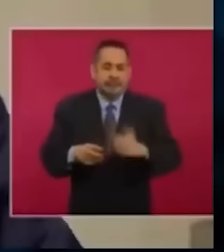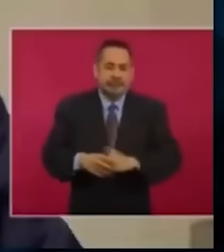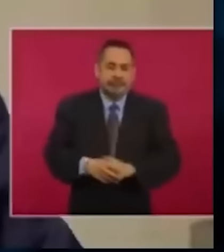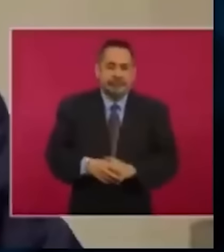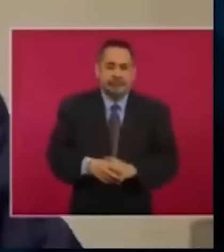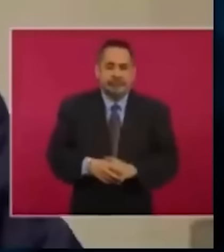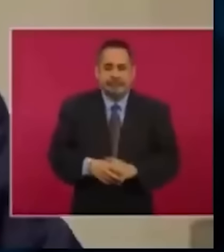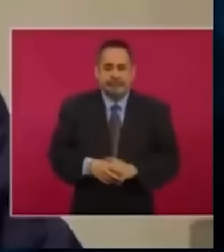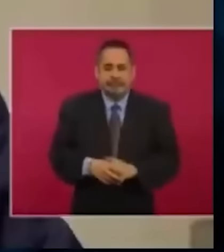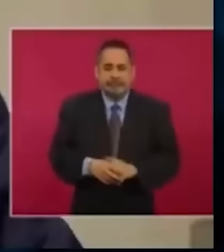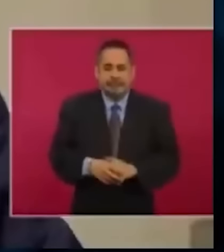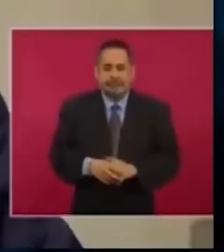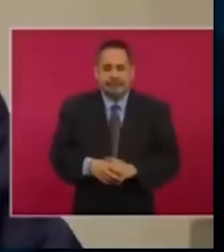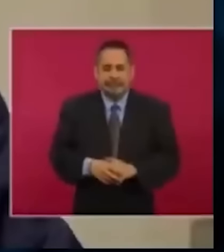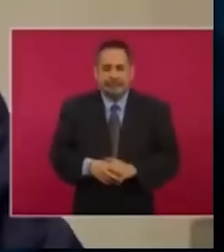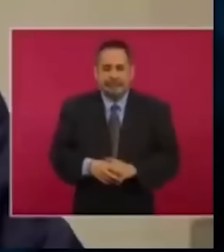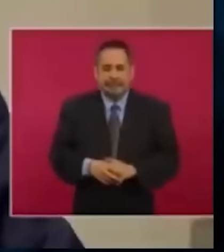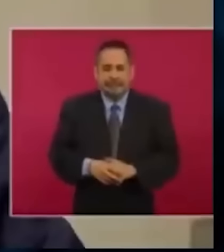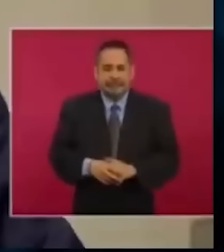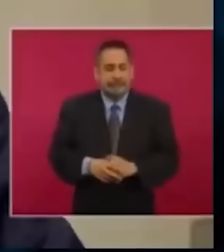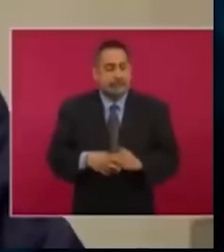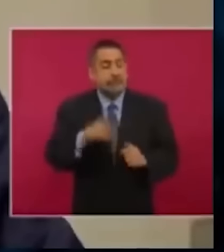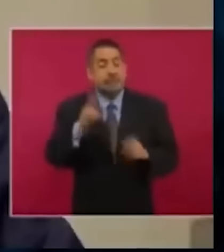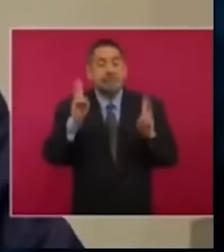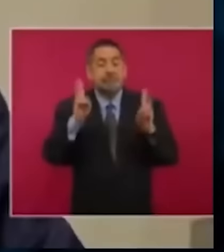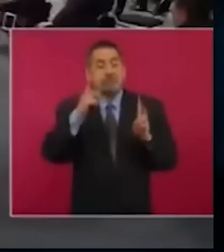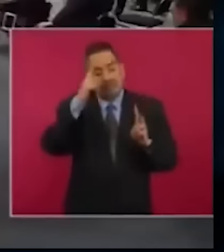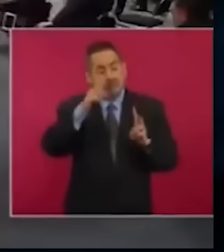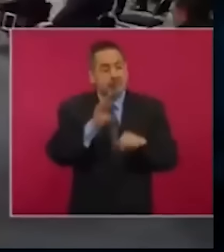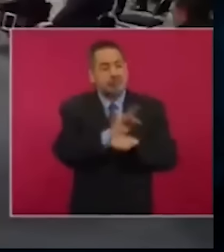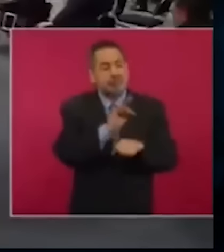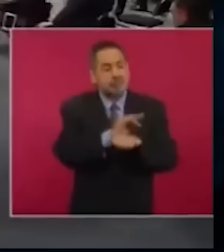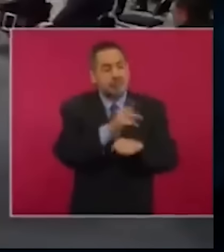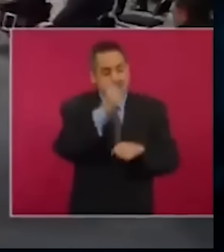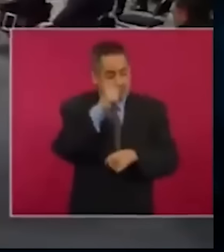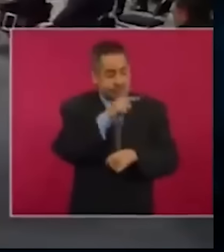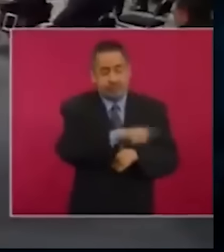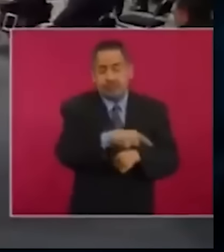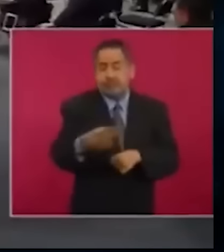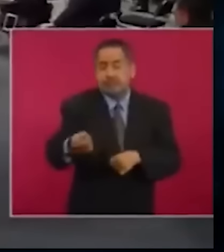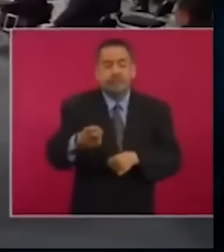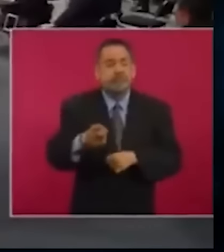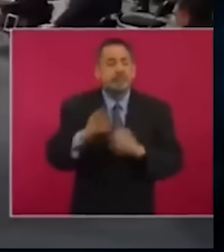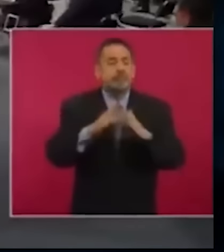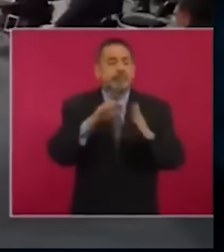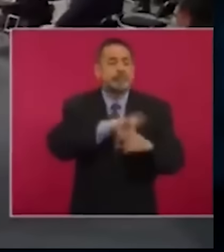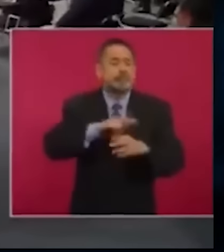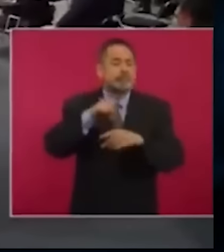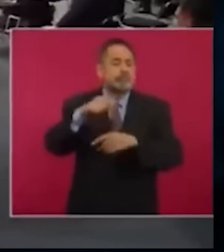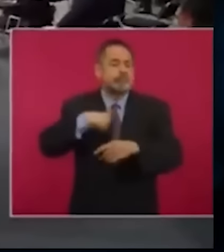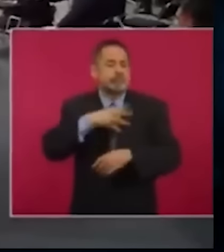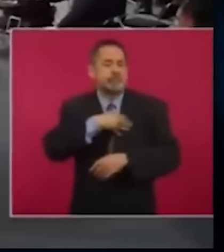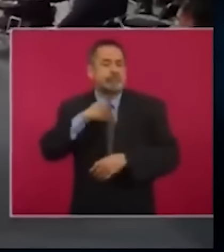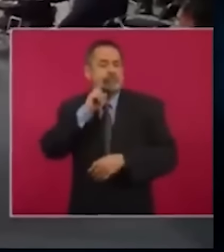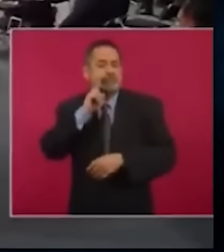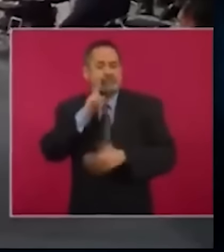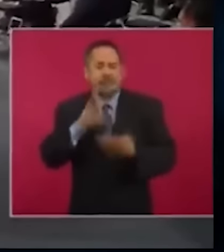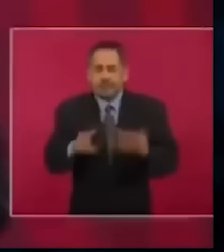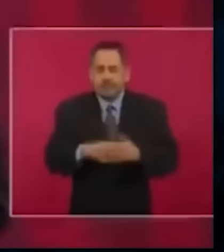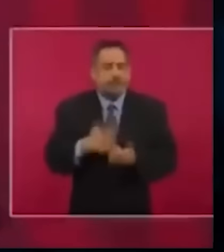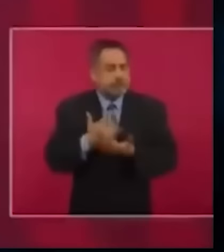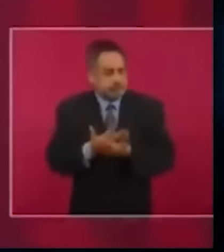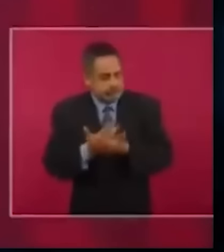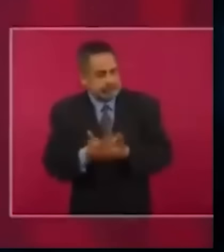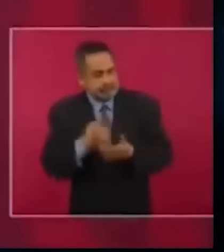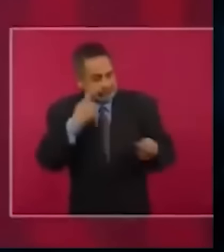casa este a mi hijo no en en juso entonces estoy esperando